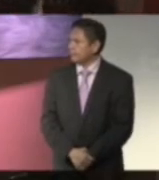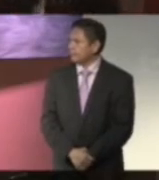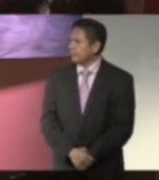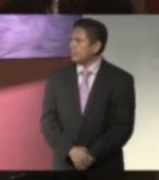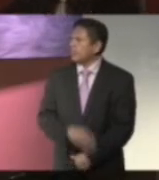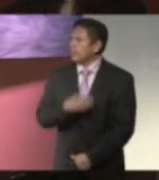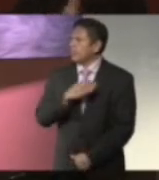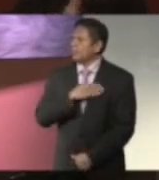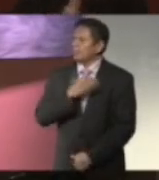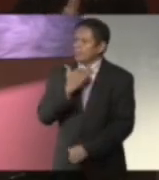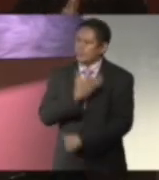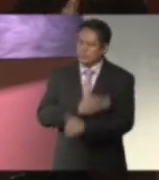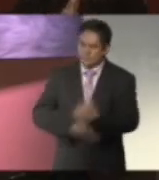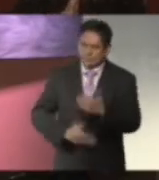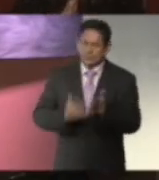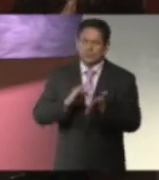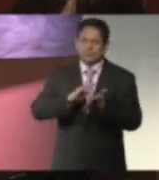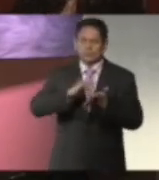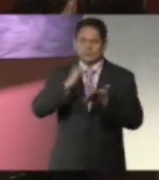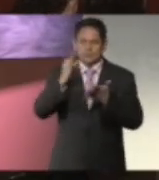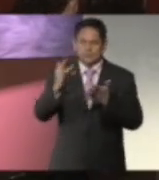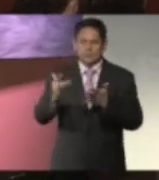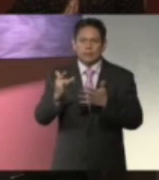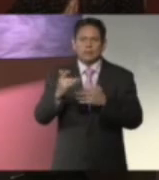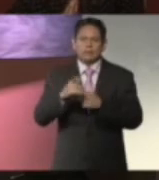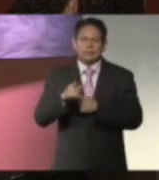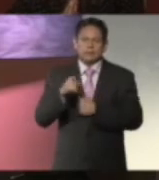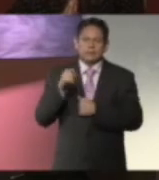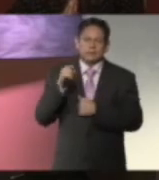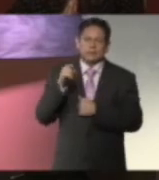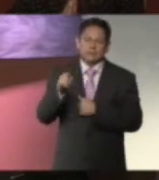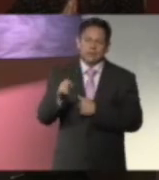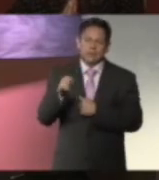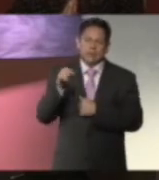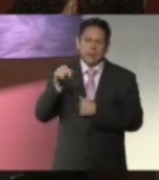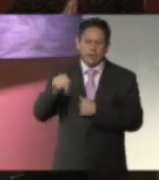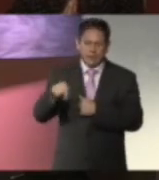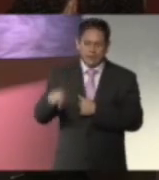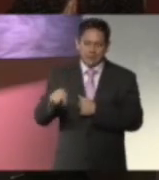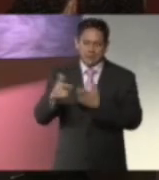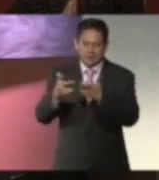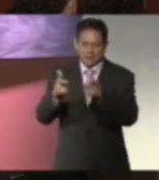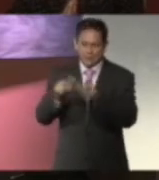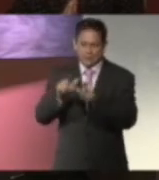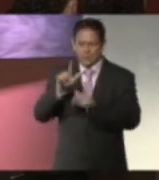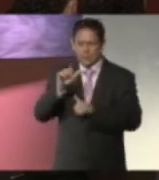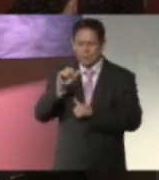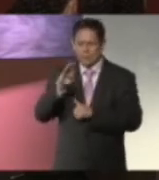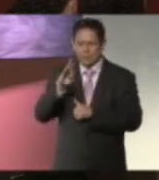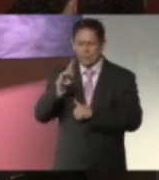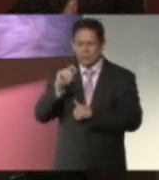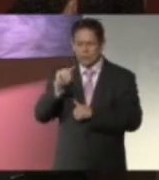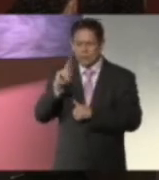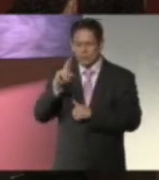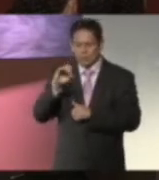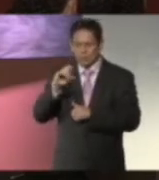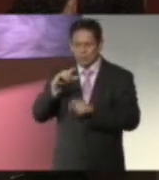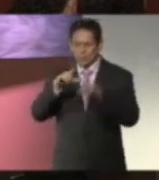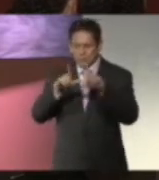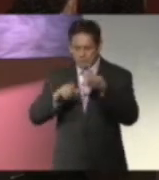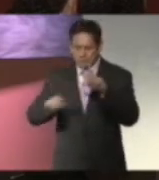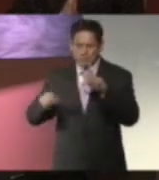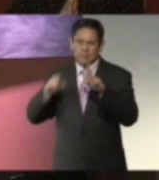Buenas tardes, muchas gracias al Laboratorio Nacional de Diversidades por organizar este